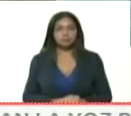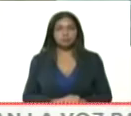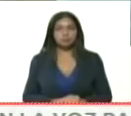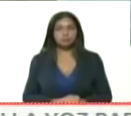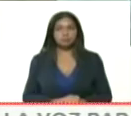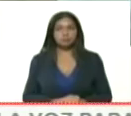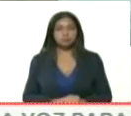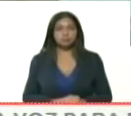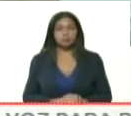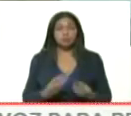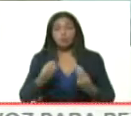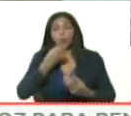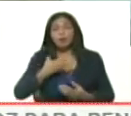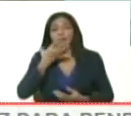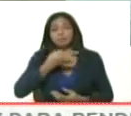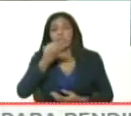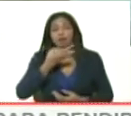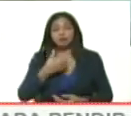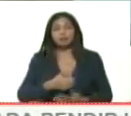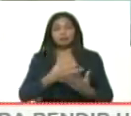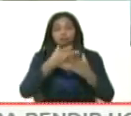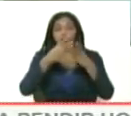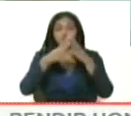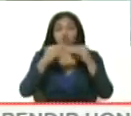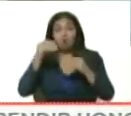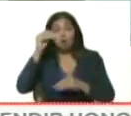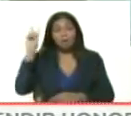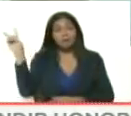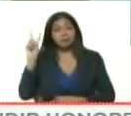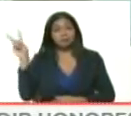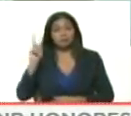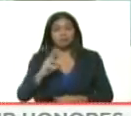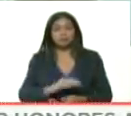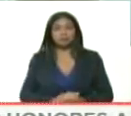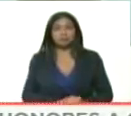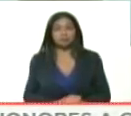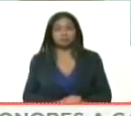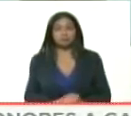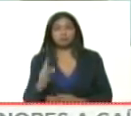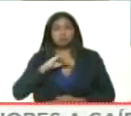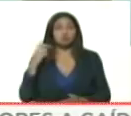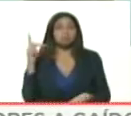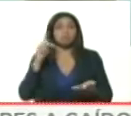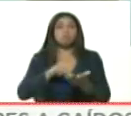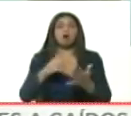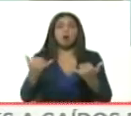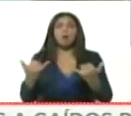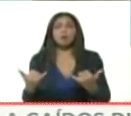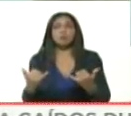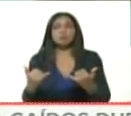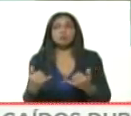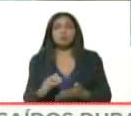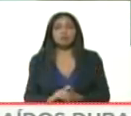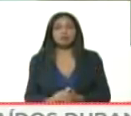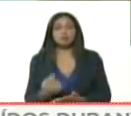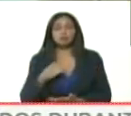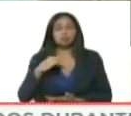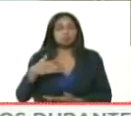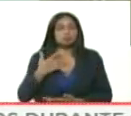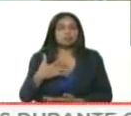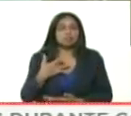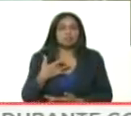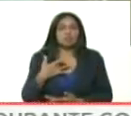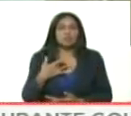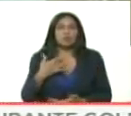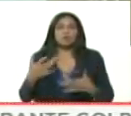Bueno, muy buenas tardes para toda Venezuela. Estamos acá en un muy significativo